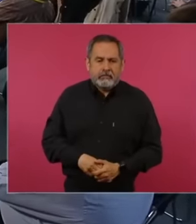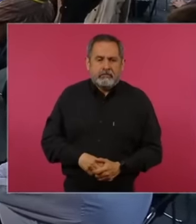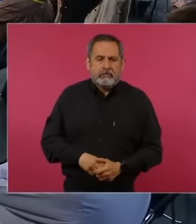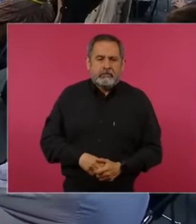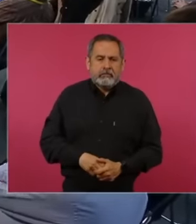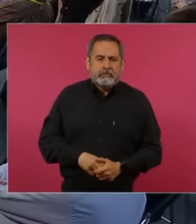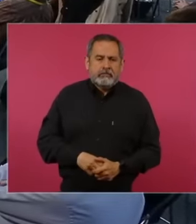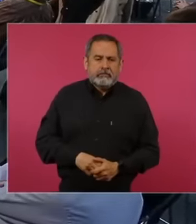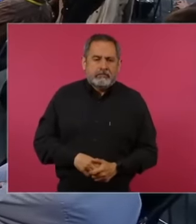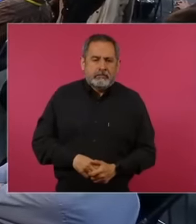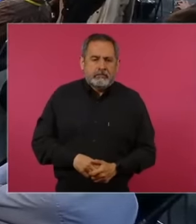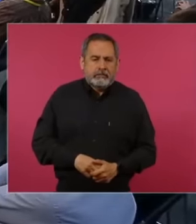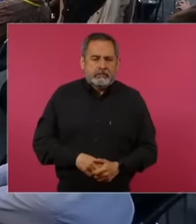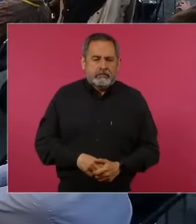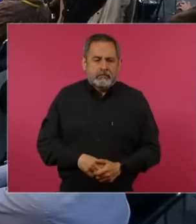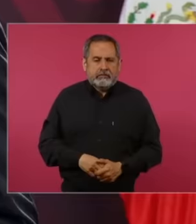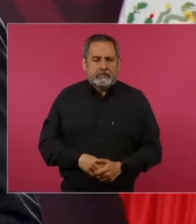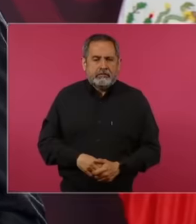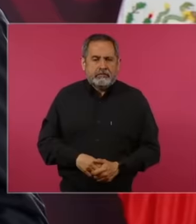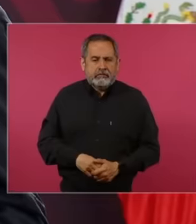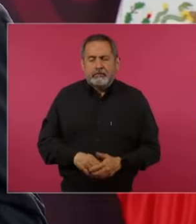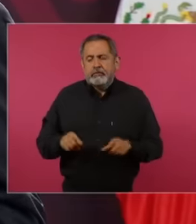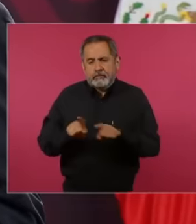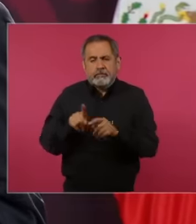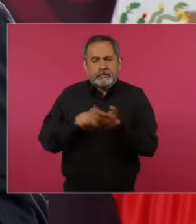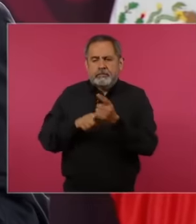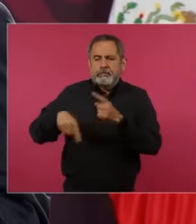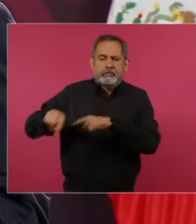Sí. Ahí en los legisladores lo mismo.